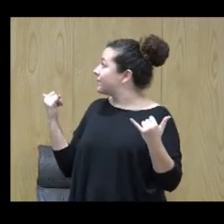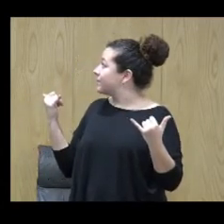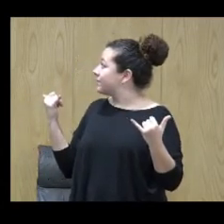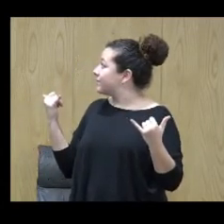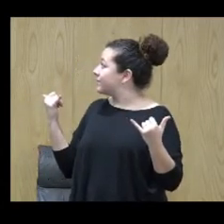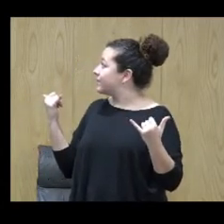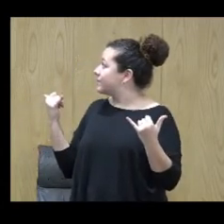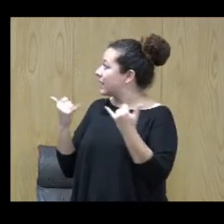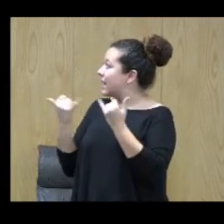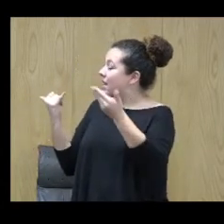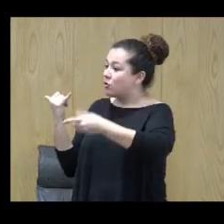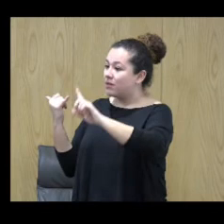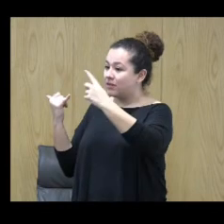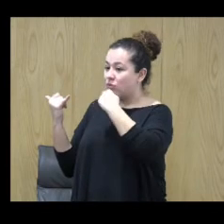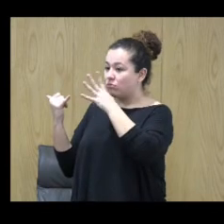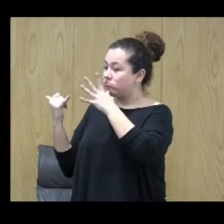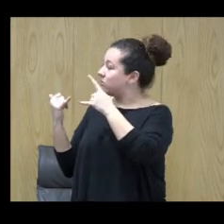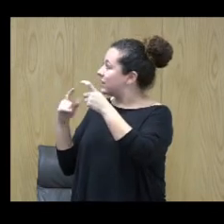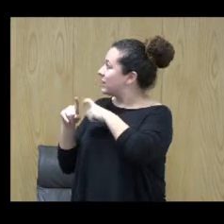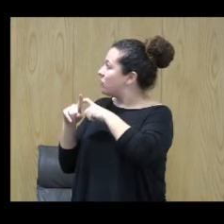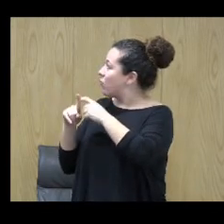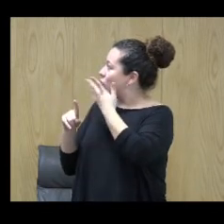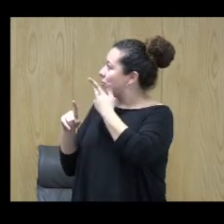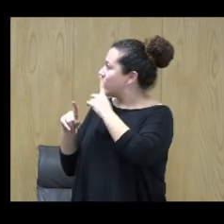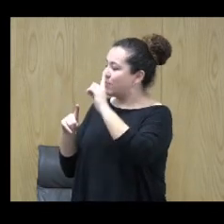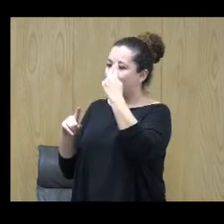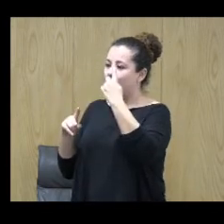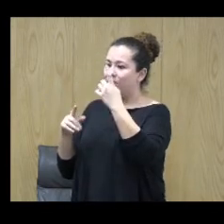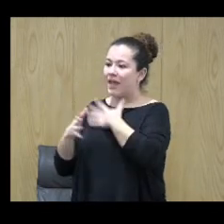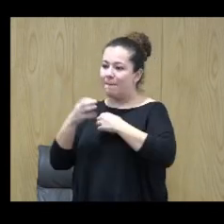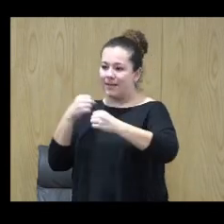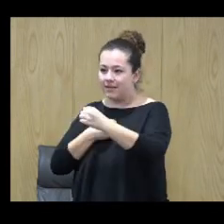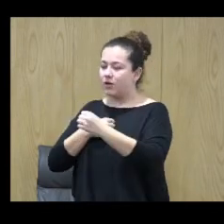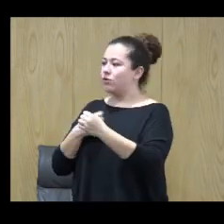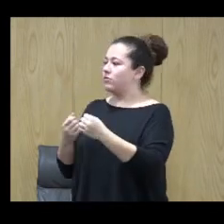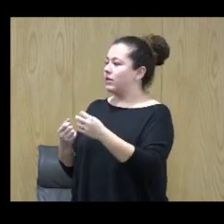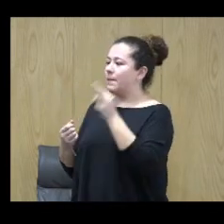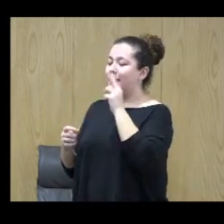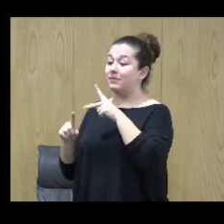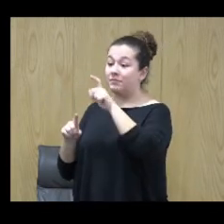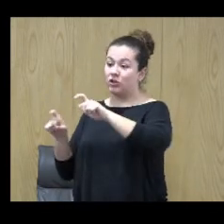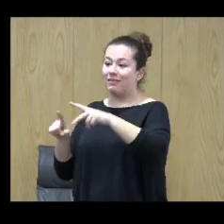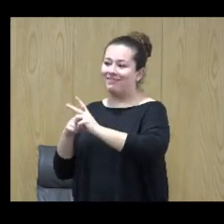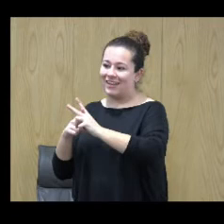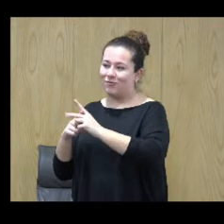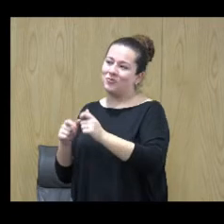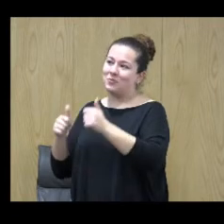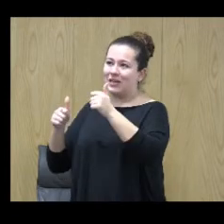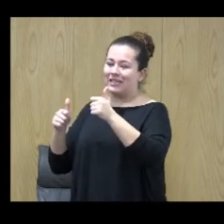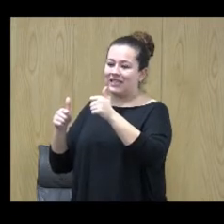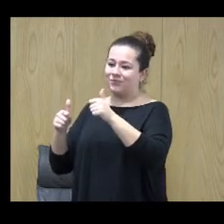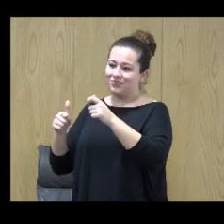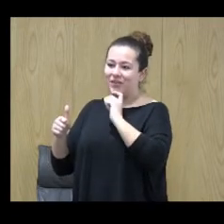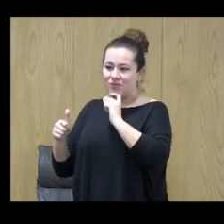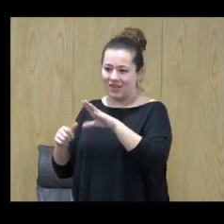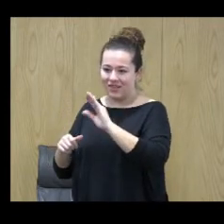tipos de conocimientos. Los primeros son los de empático, orientaciones a meta, y veis que los técnicos ya son más difíciles de entender. Pero